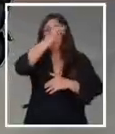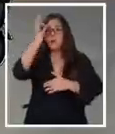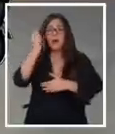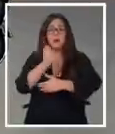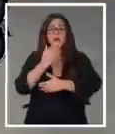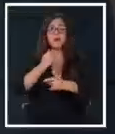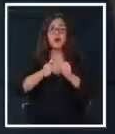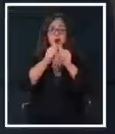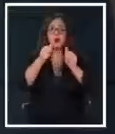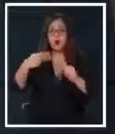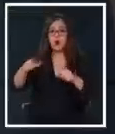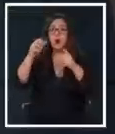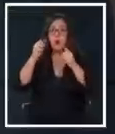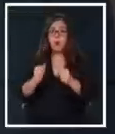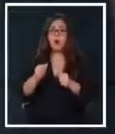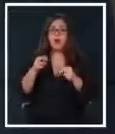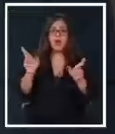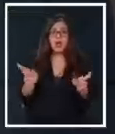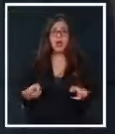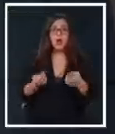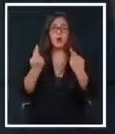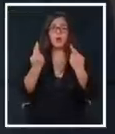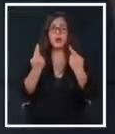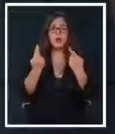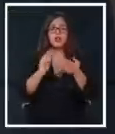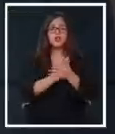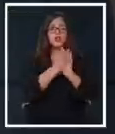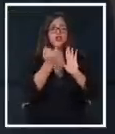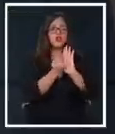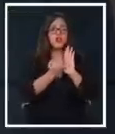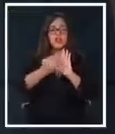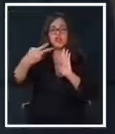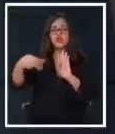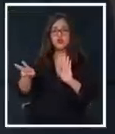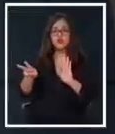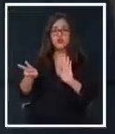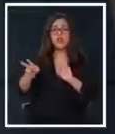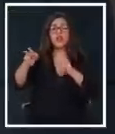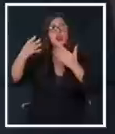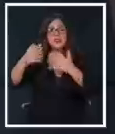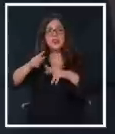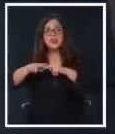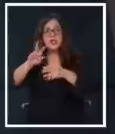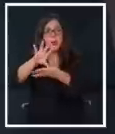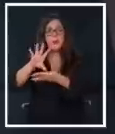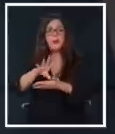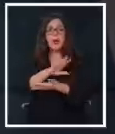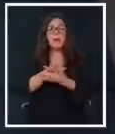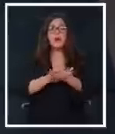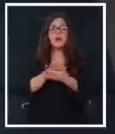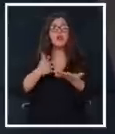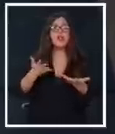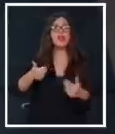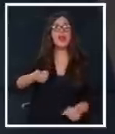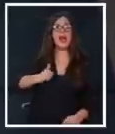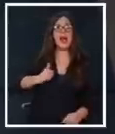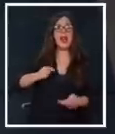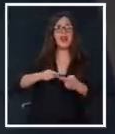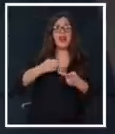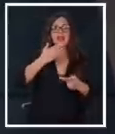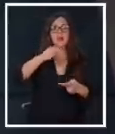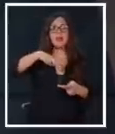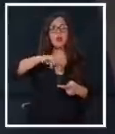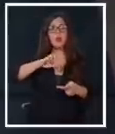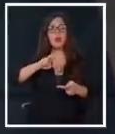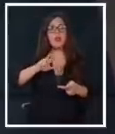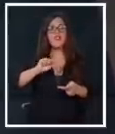pueda también reconstituir todo lo que es a propósito de lo que han realizado otros países como por ejemplo canadá y nueva zelanda que me gusta a citarlos como